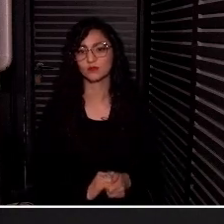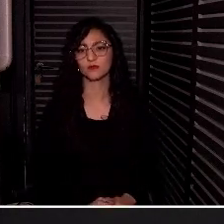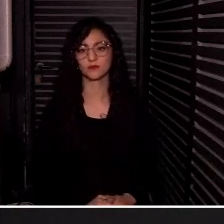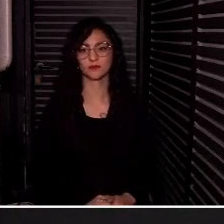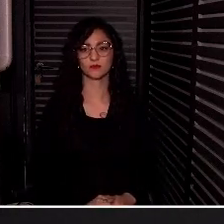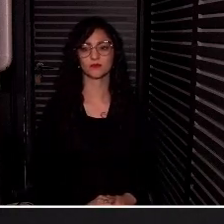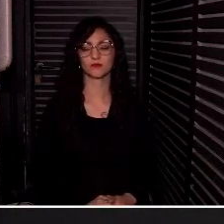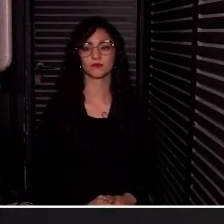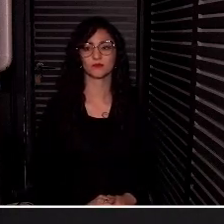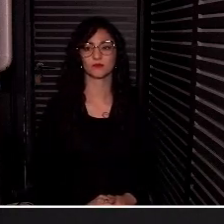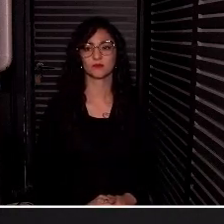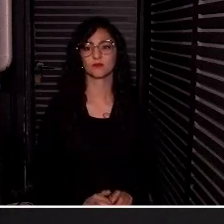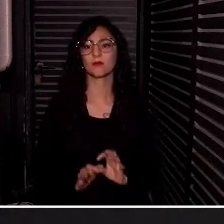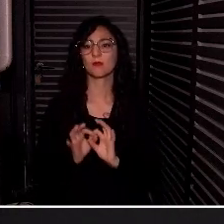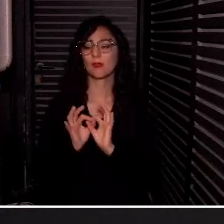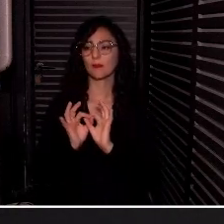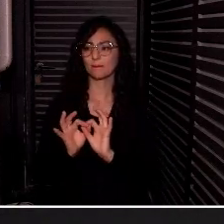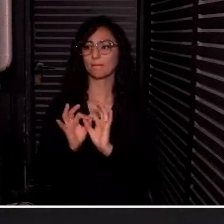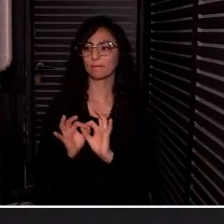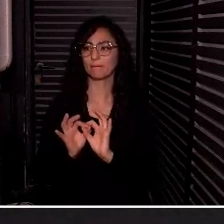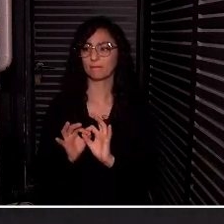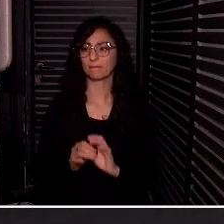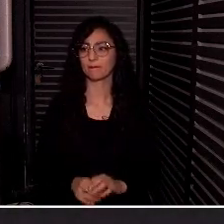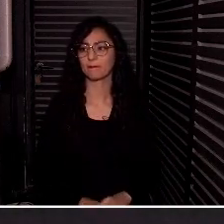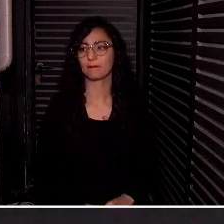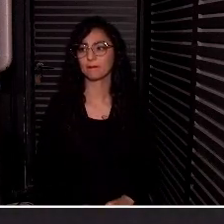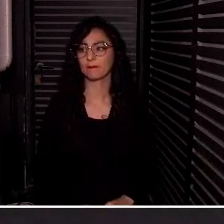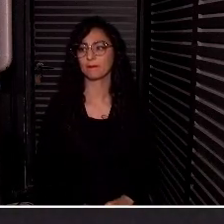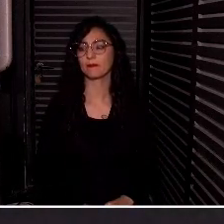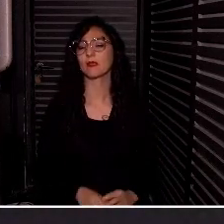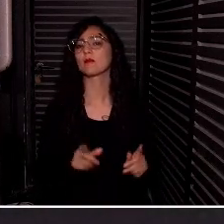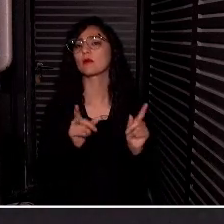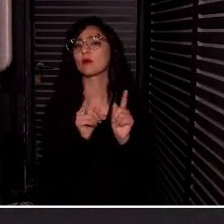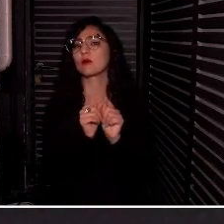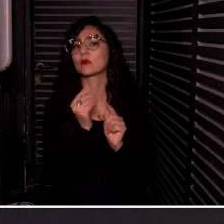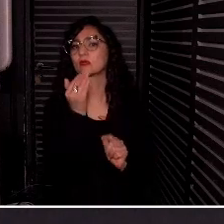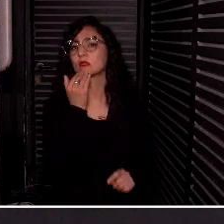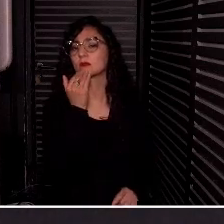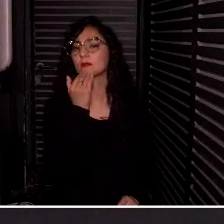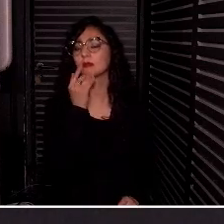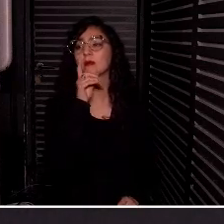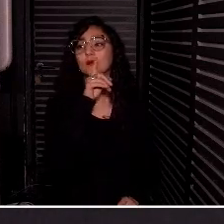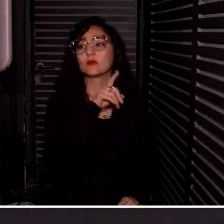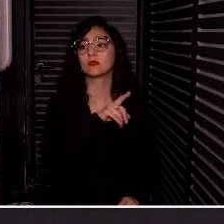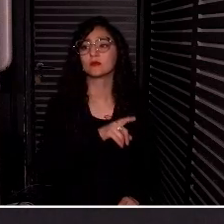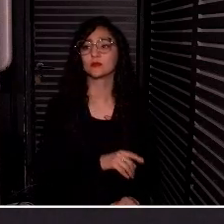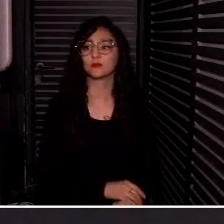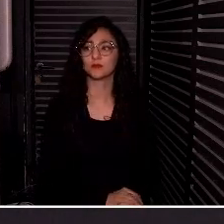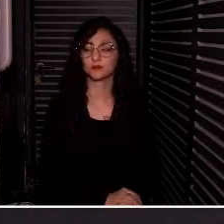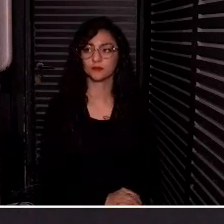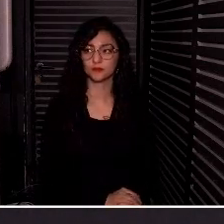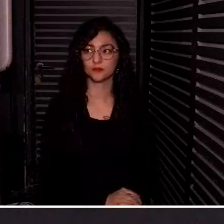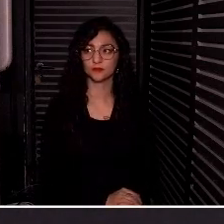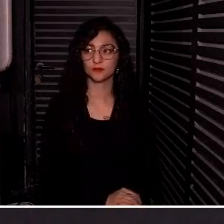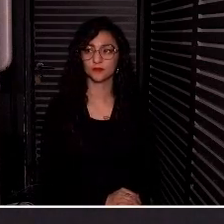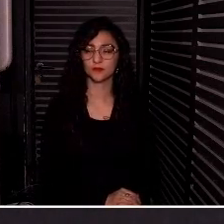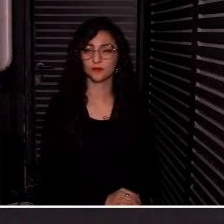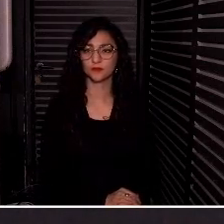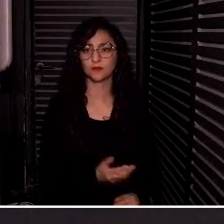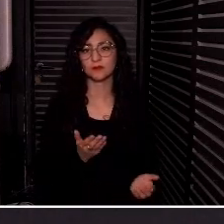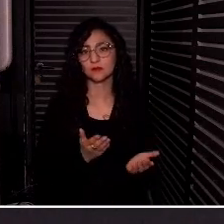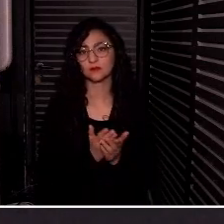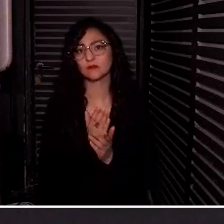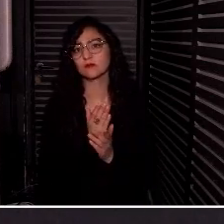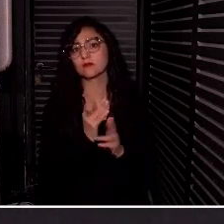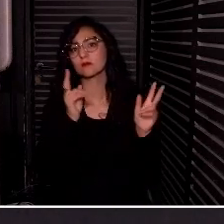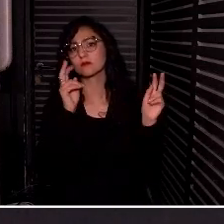países Muchas gracias y muy corto también para ir cerrando eh partir de